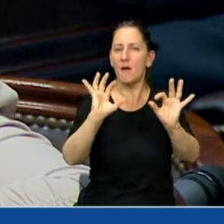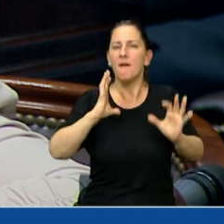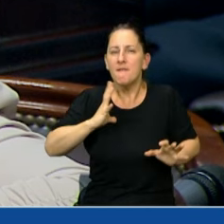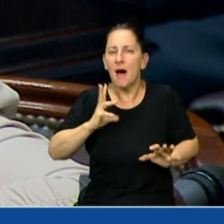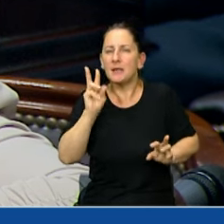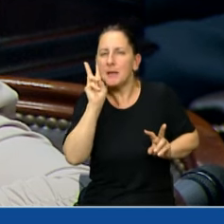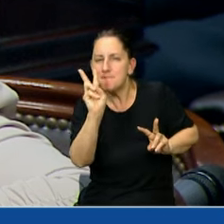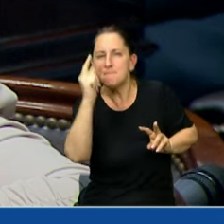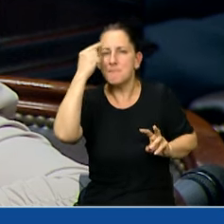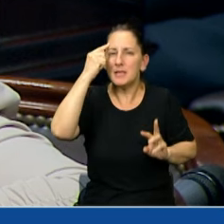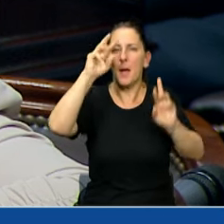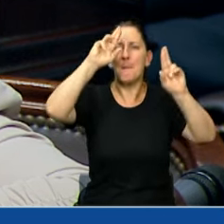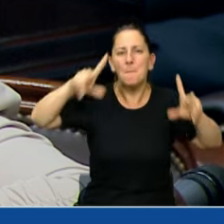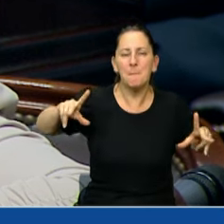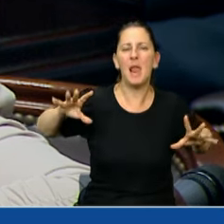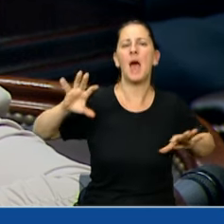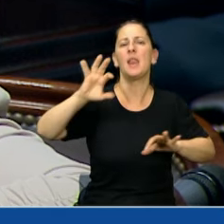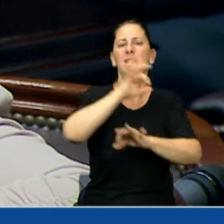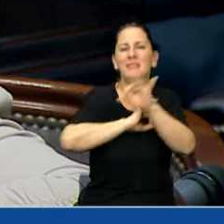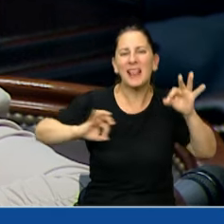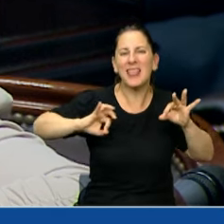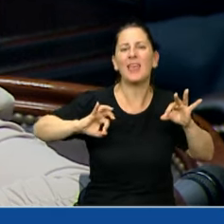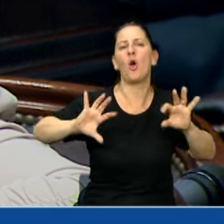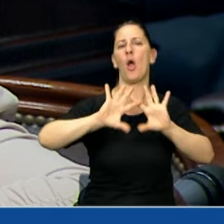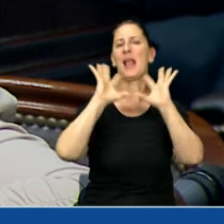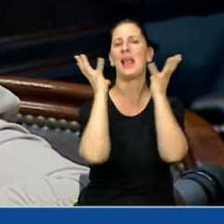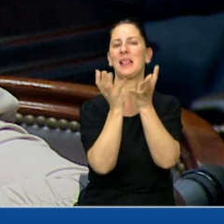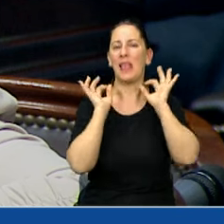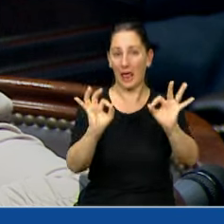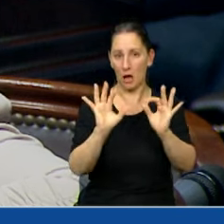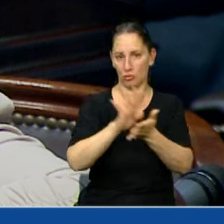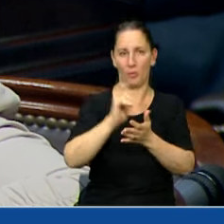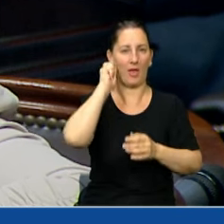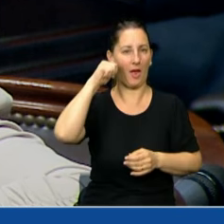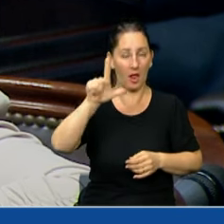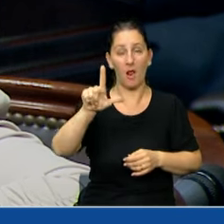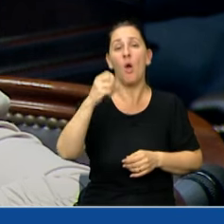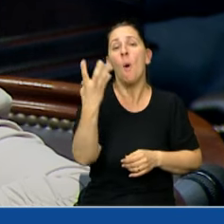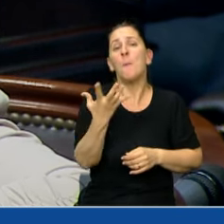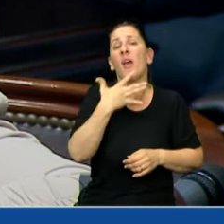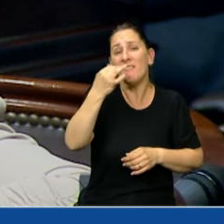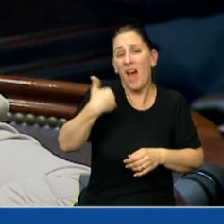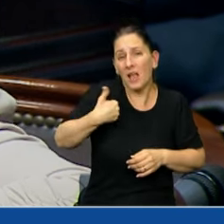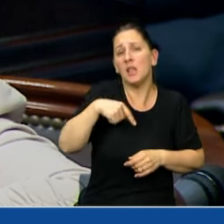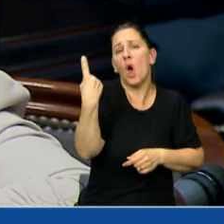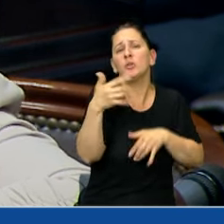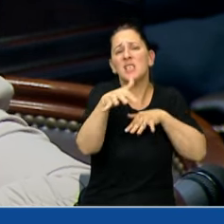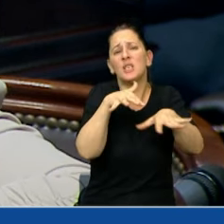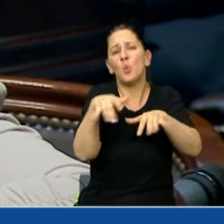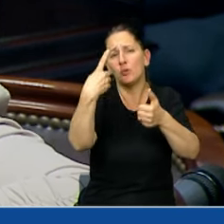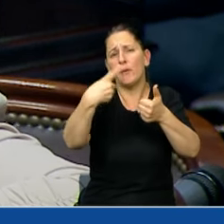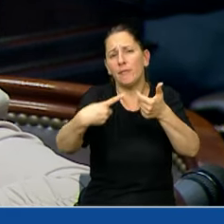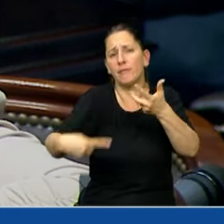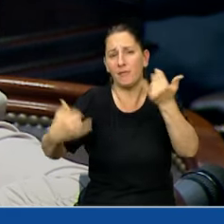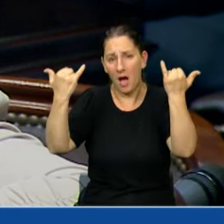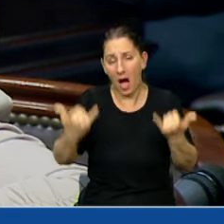plan estratégico energético integral por qué porque hay otras realidades también señor presidente y esto